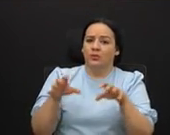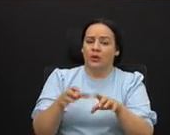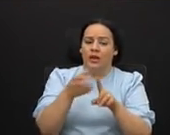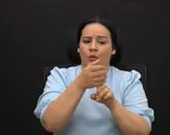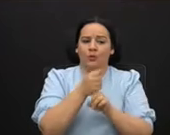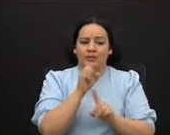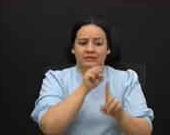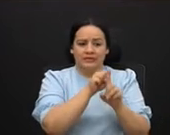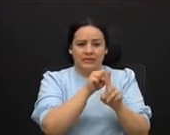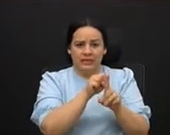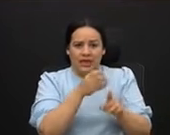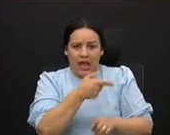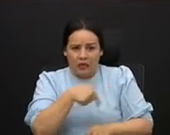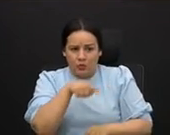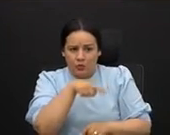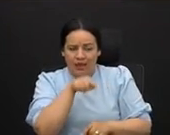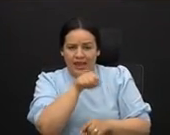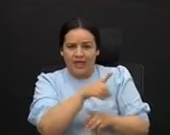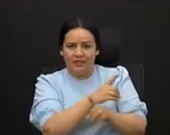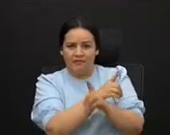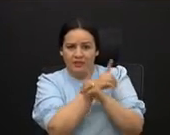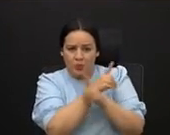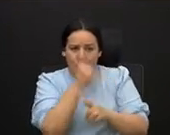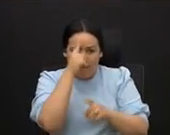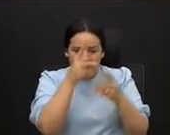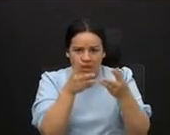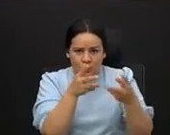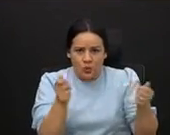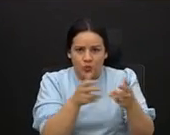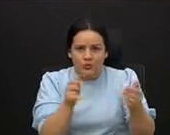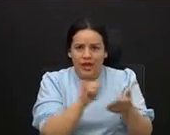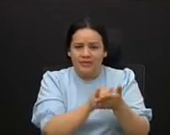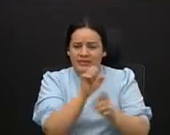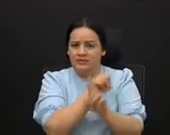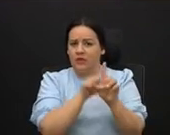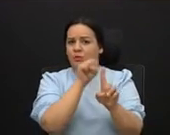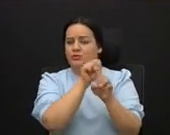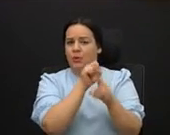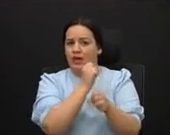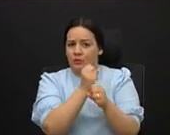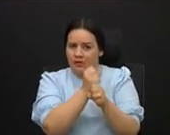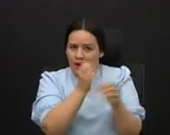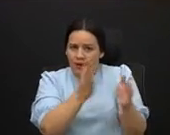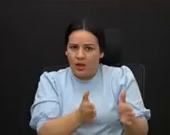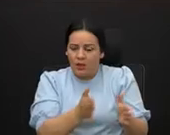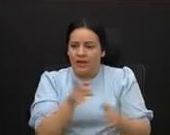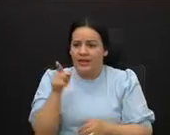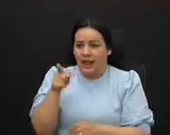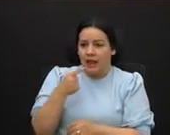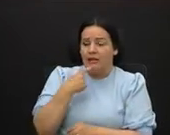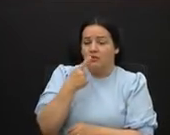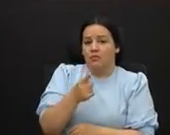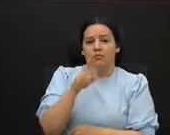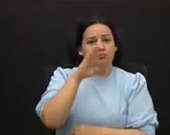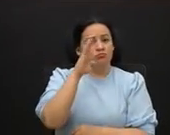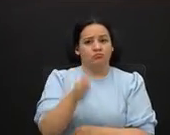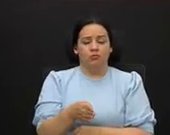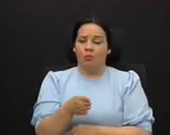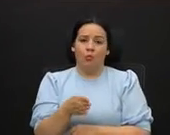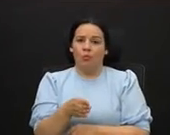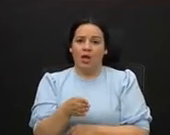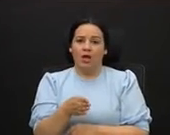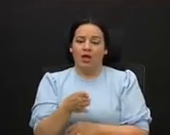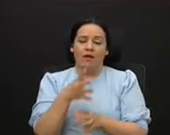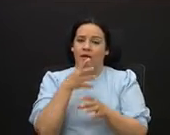de la Defensoría para solucionarle esa situación a los trabajadores, indicó que en realidad nunca habían